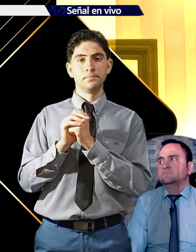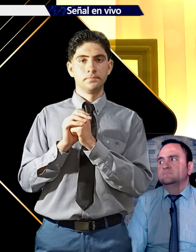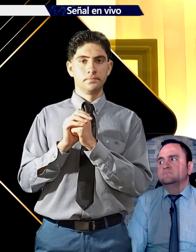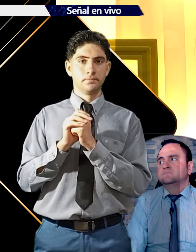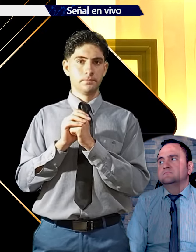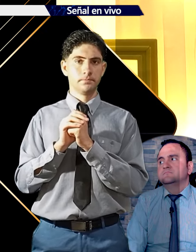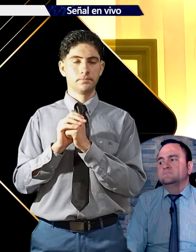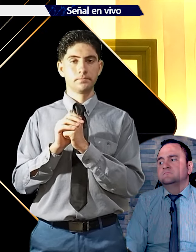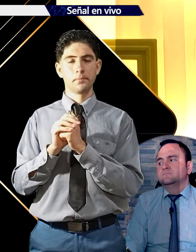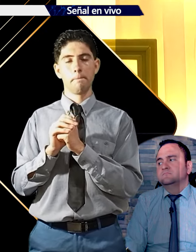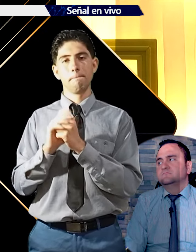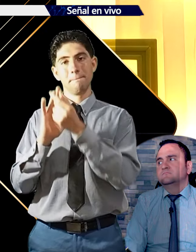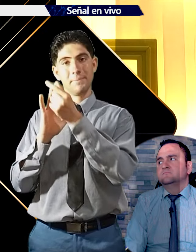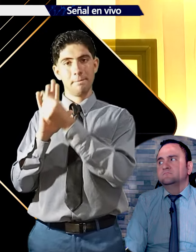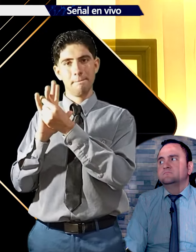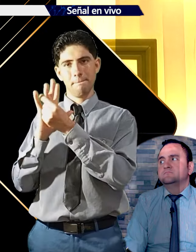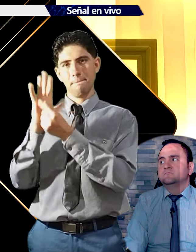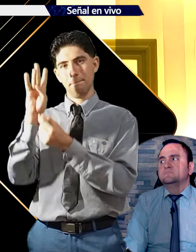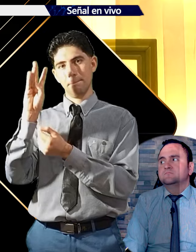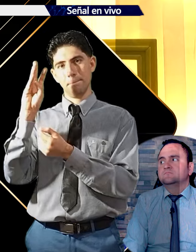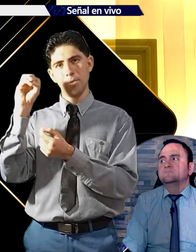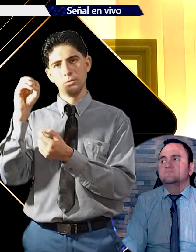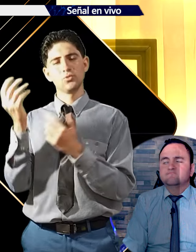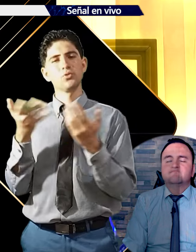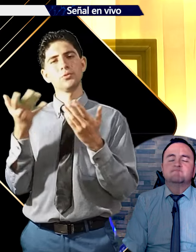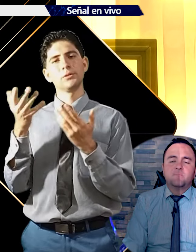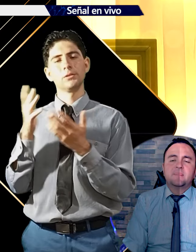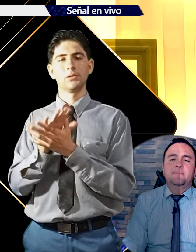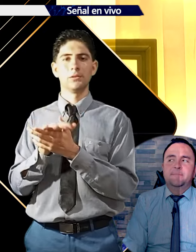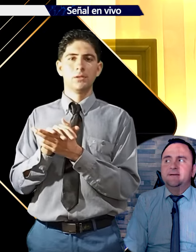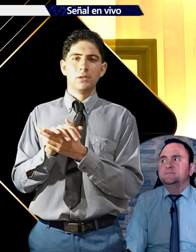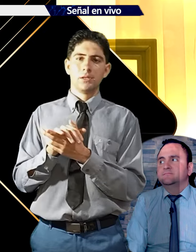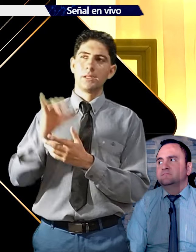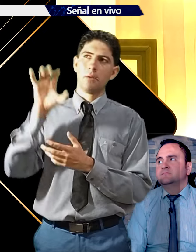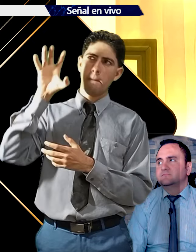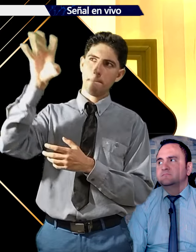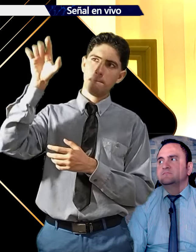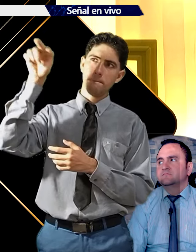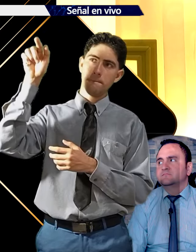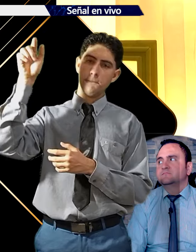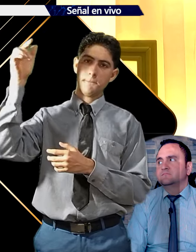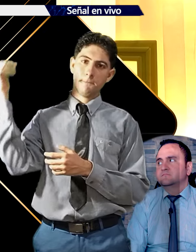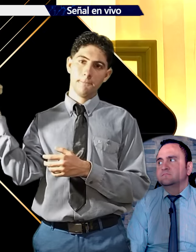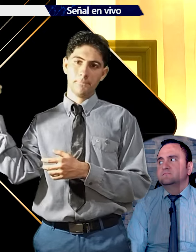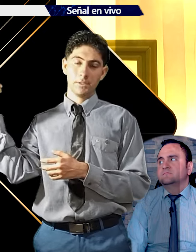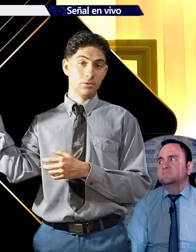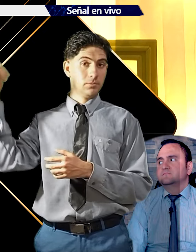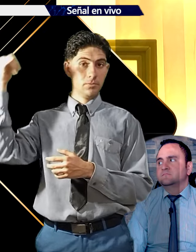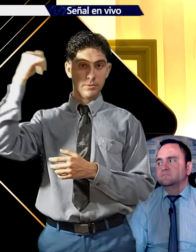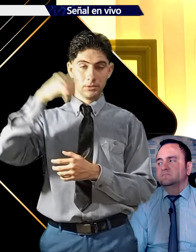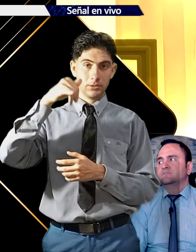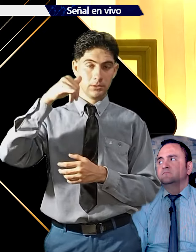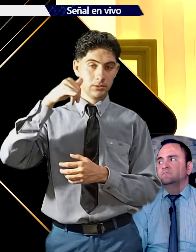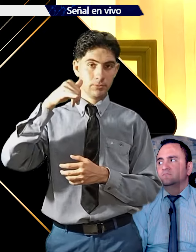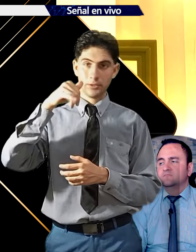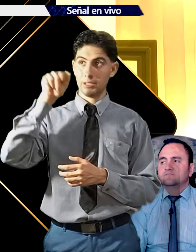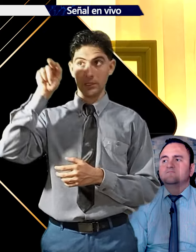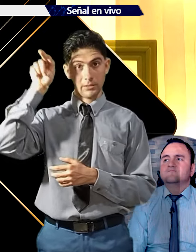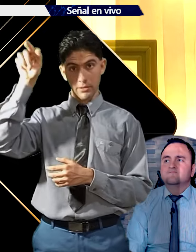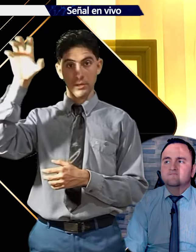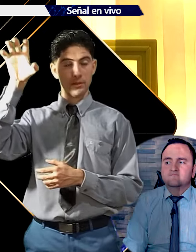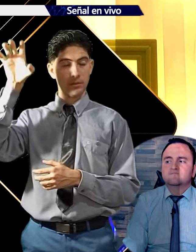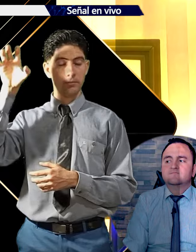venir para hacer los papeles, porque él ya venía directamente, tenía un mes de permiso para casarnos y regresarnos al campo misionero. No se podía dejar la